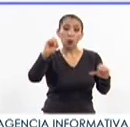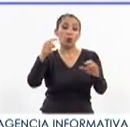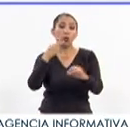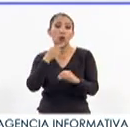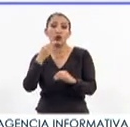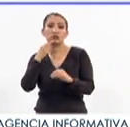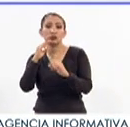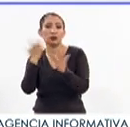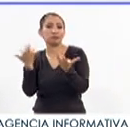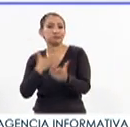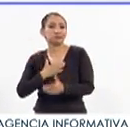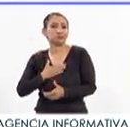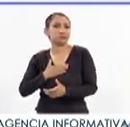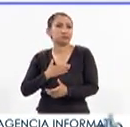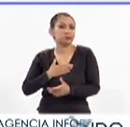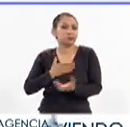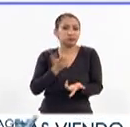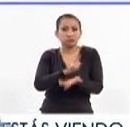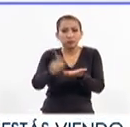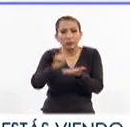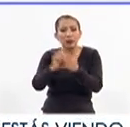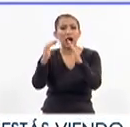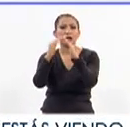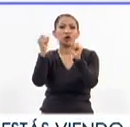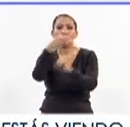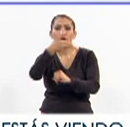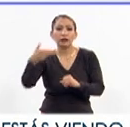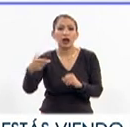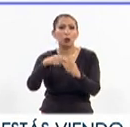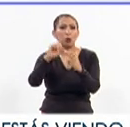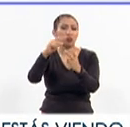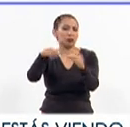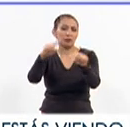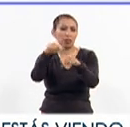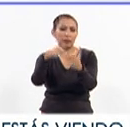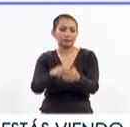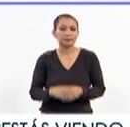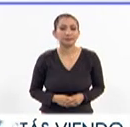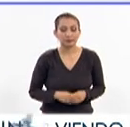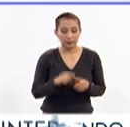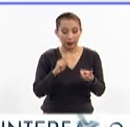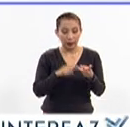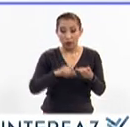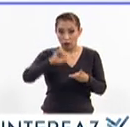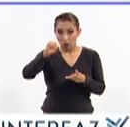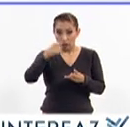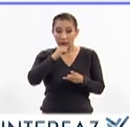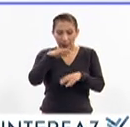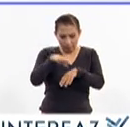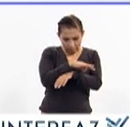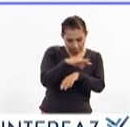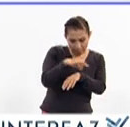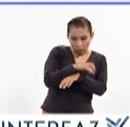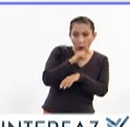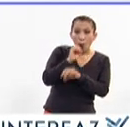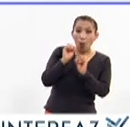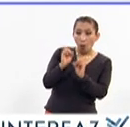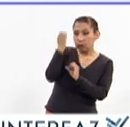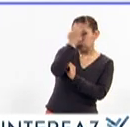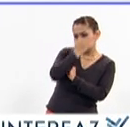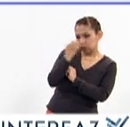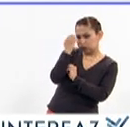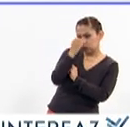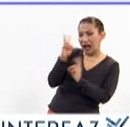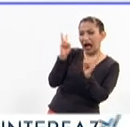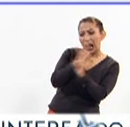uso sanitario en casas o en hoteles o en otros lugares. También hacemos diseños y evaluaciones de